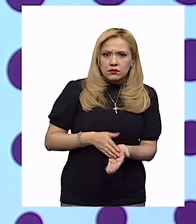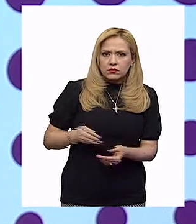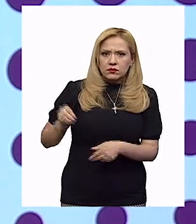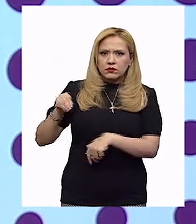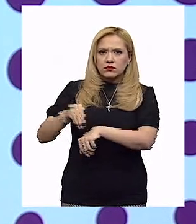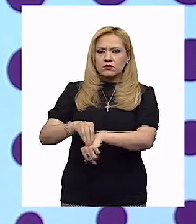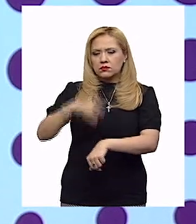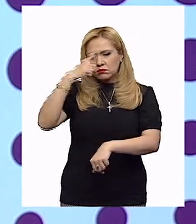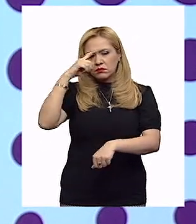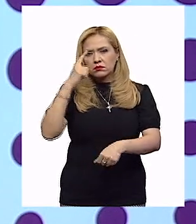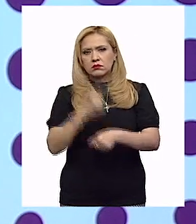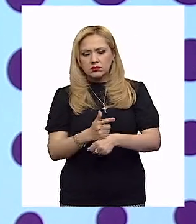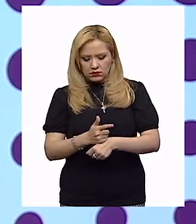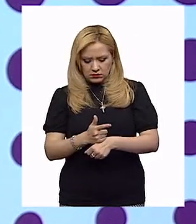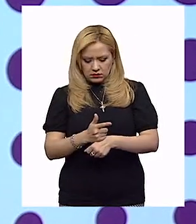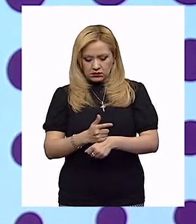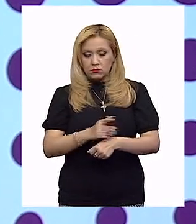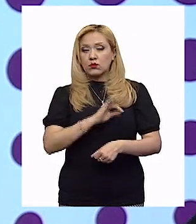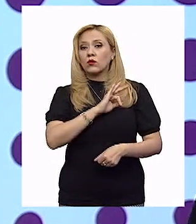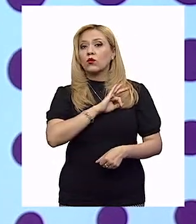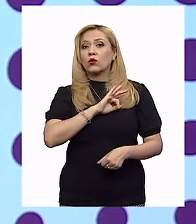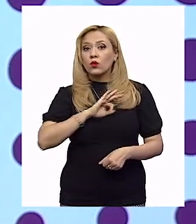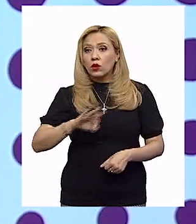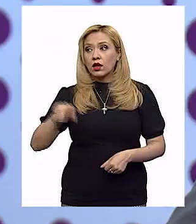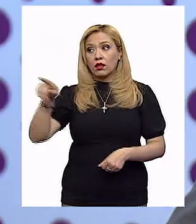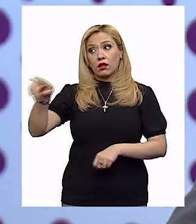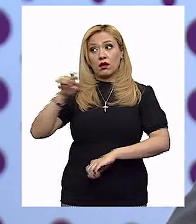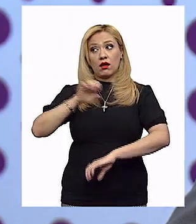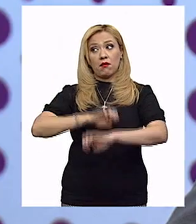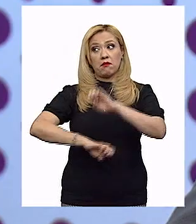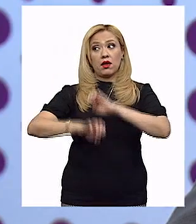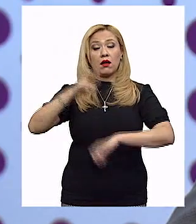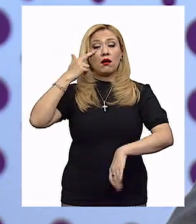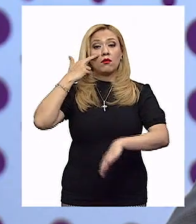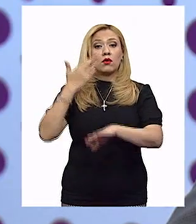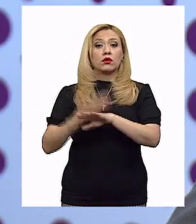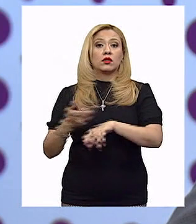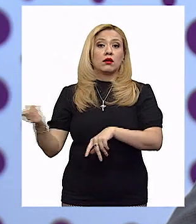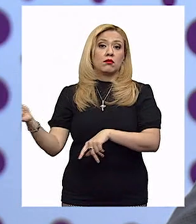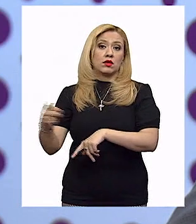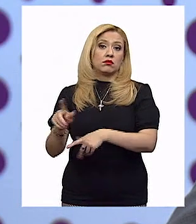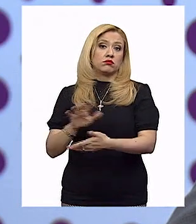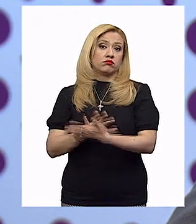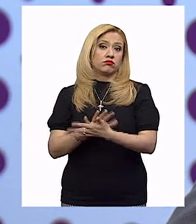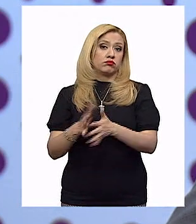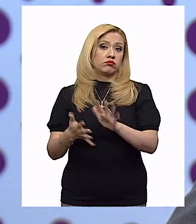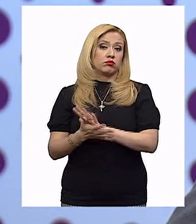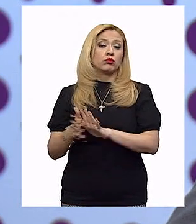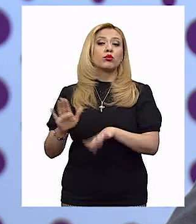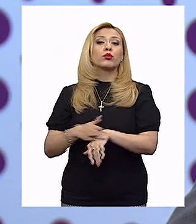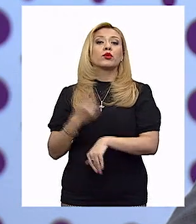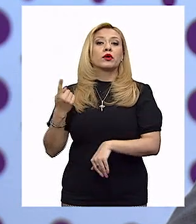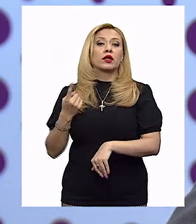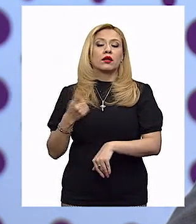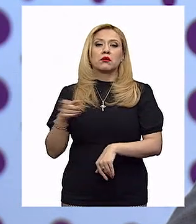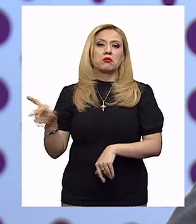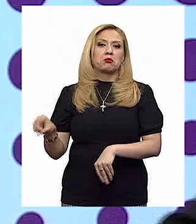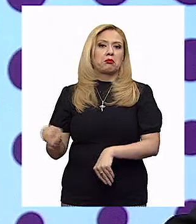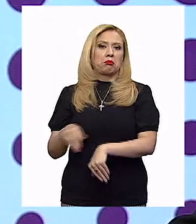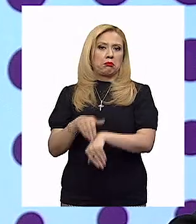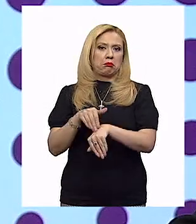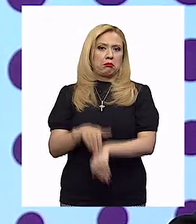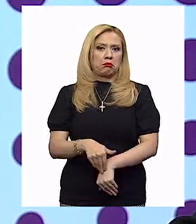instalado, puede incluso la empresa ser responsable a su vez por no haber desarrollado e implementado